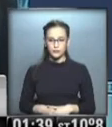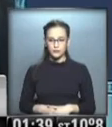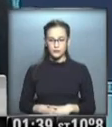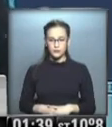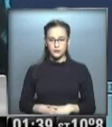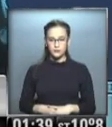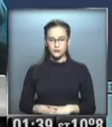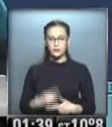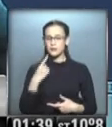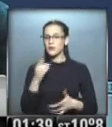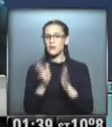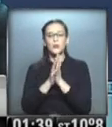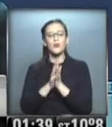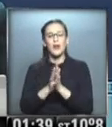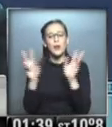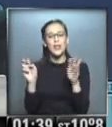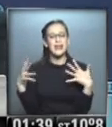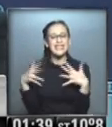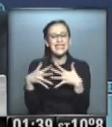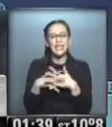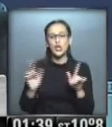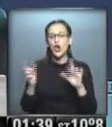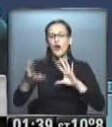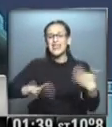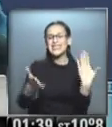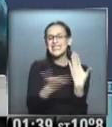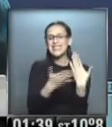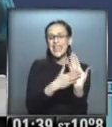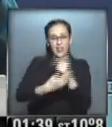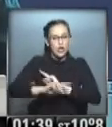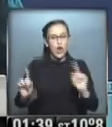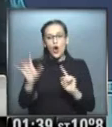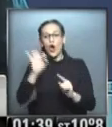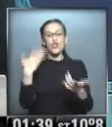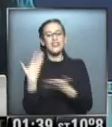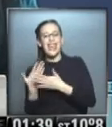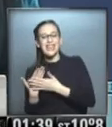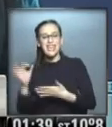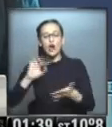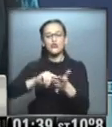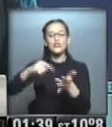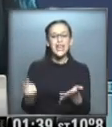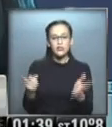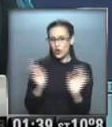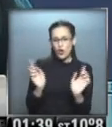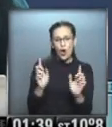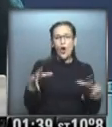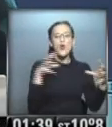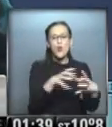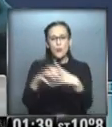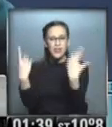la integración no es una cuestión de izquierda, de derecha o de centro.